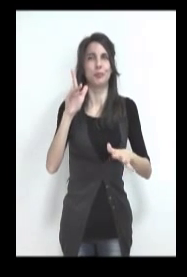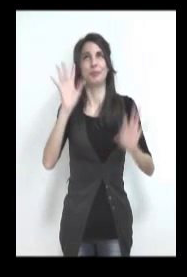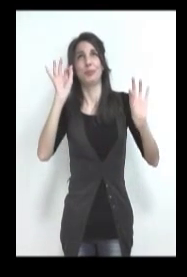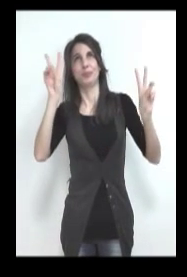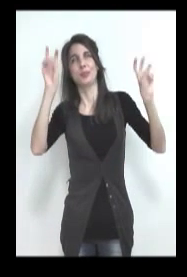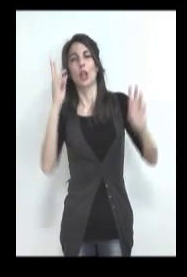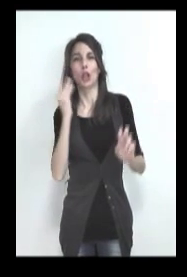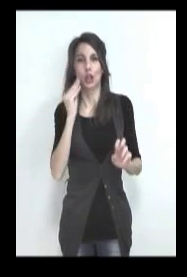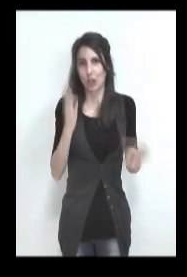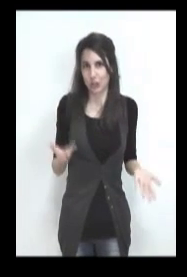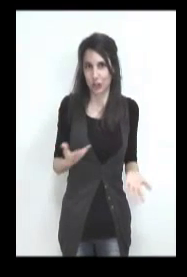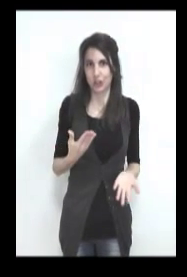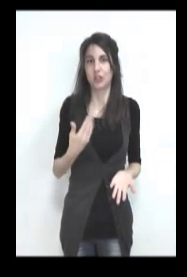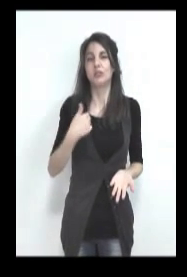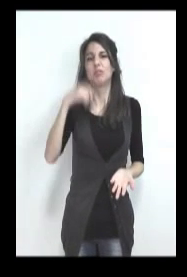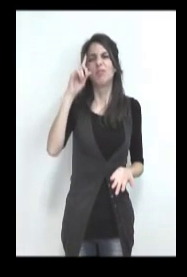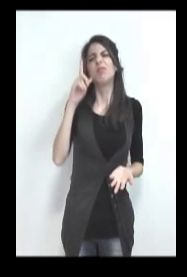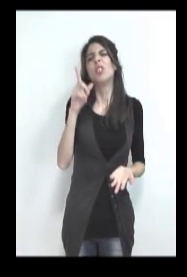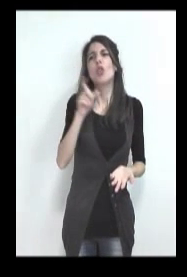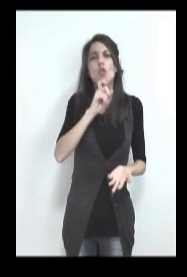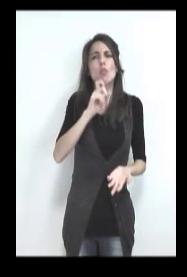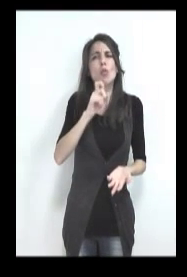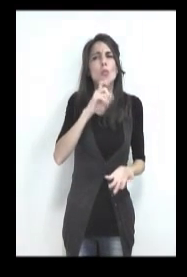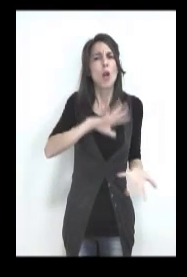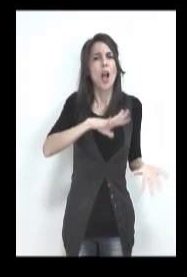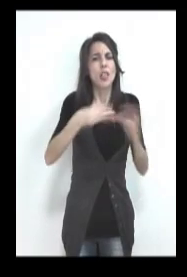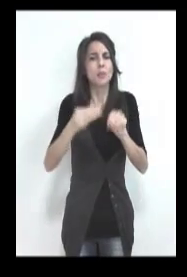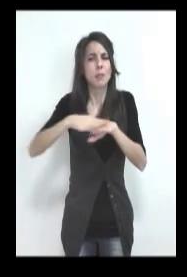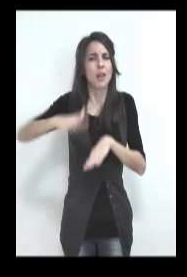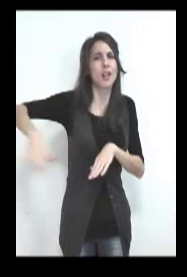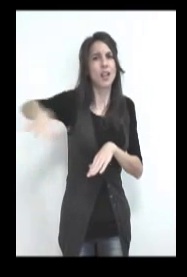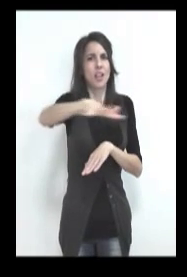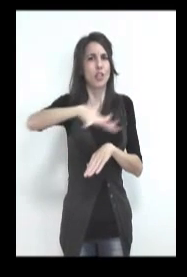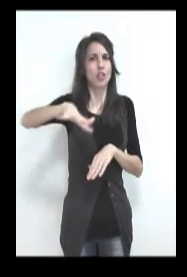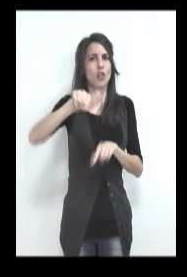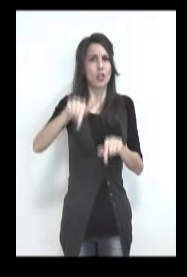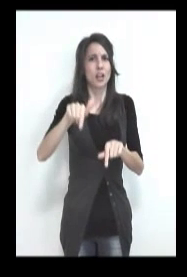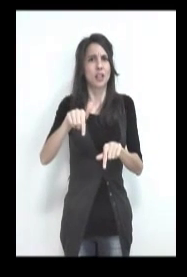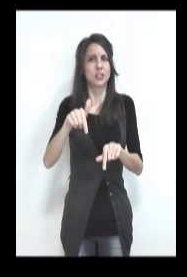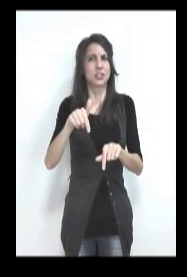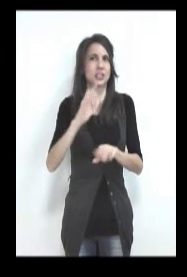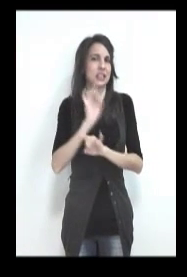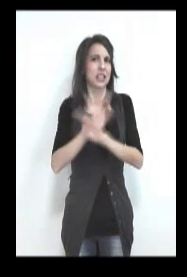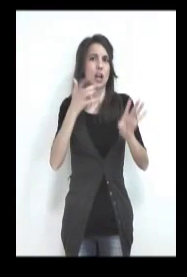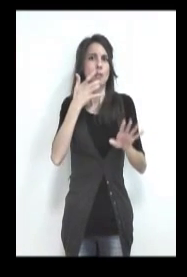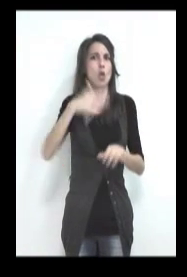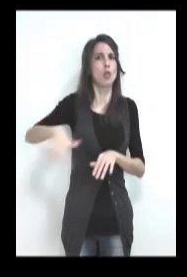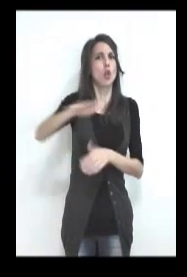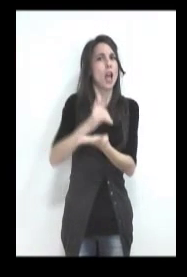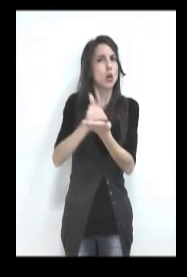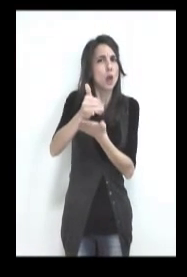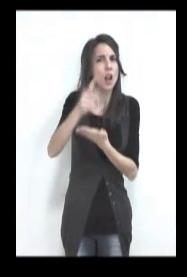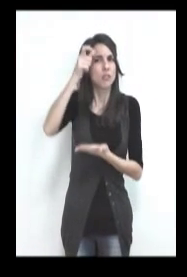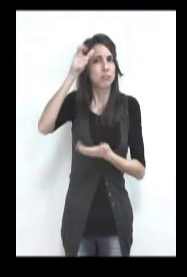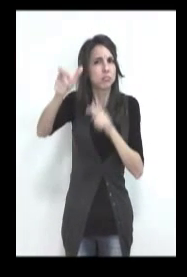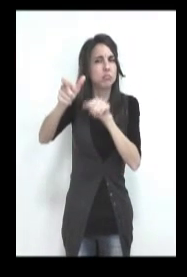¿cuál es la forma de llevar esto, ¿no? Pensando en que además una parte de la zona rural está diseminada, tiene